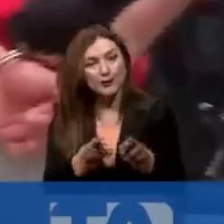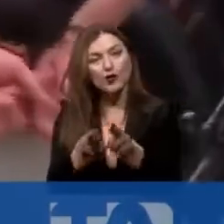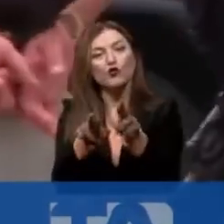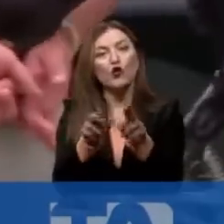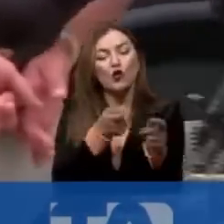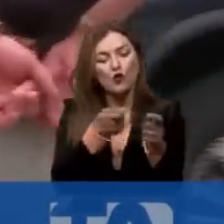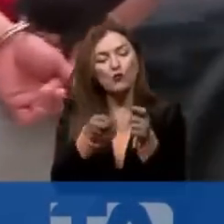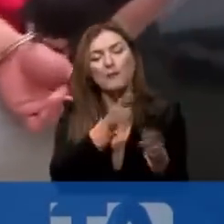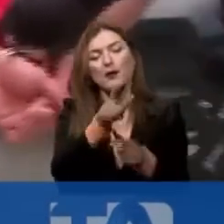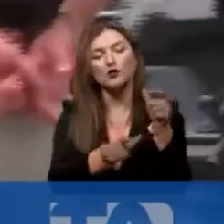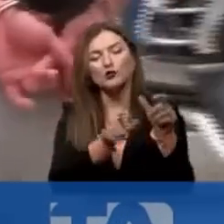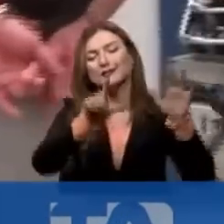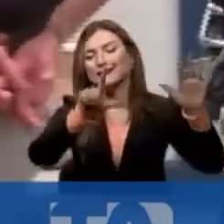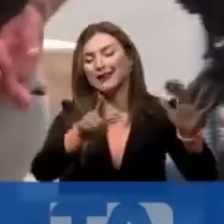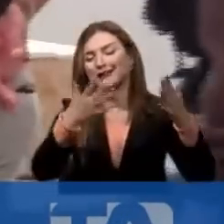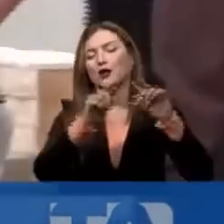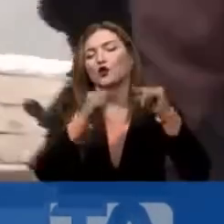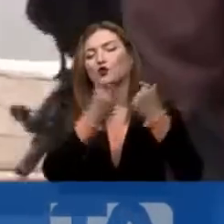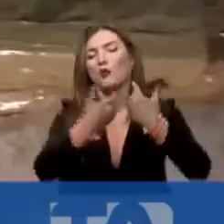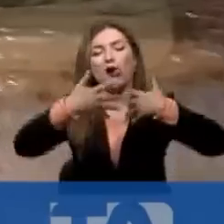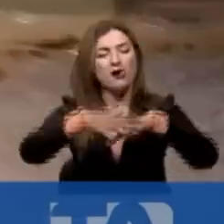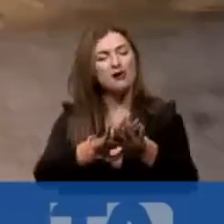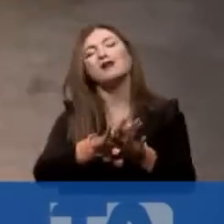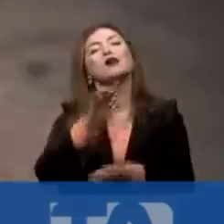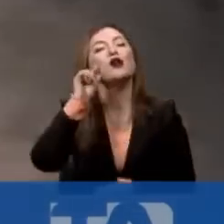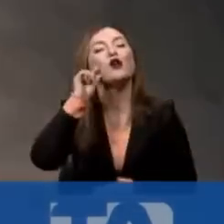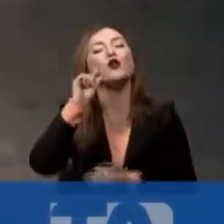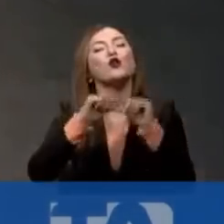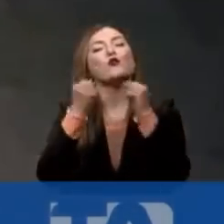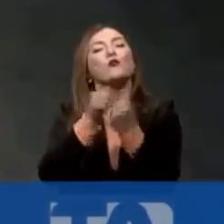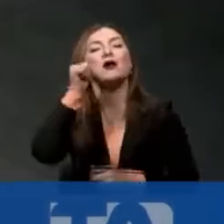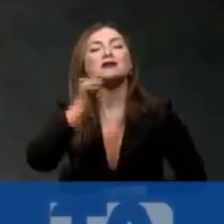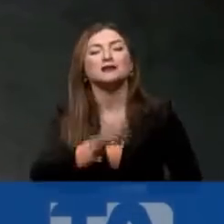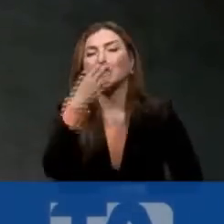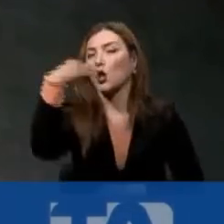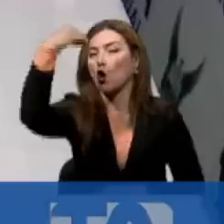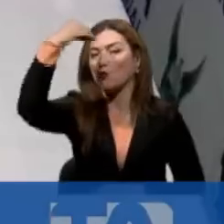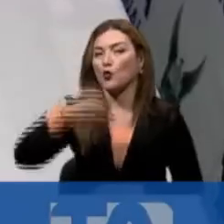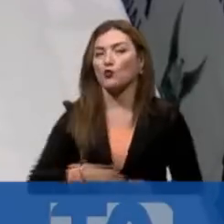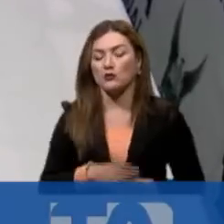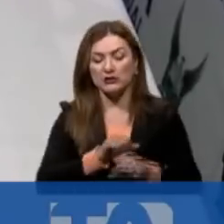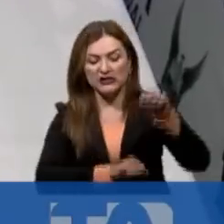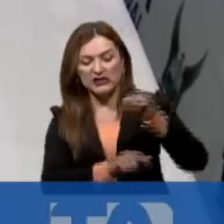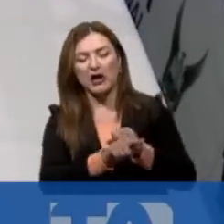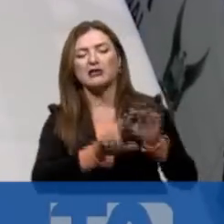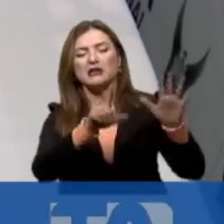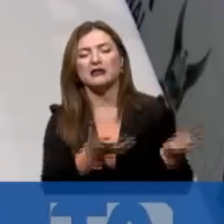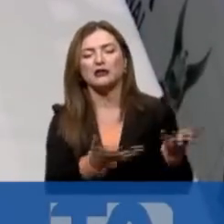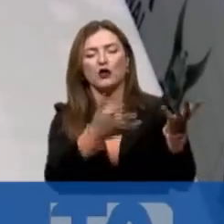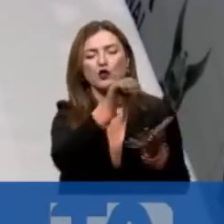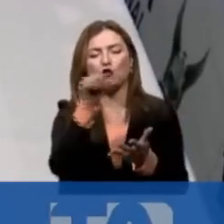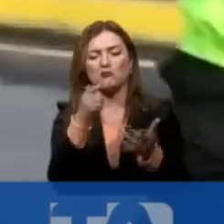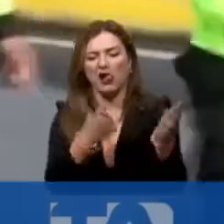operativo en contra de 7 supuestos integrantes de los Lobos. Aquí se lo halló con 7 kilos de droga, fusiles y armas de